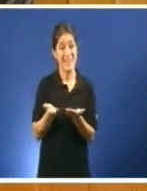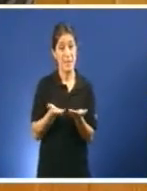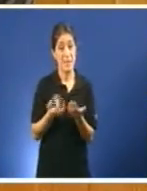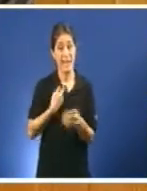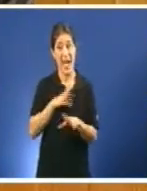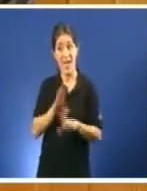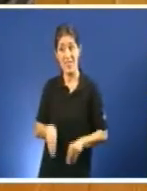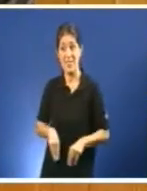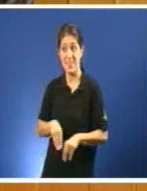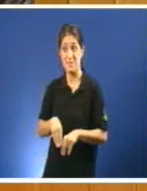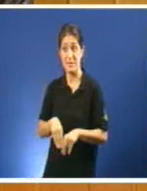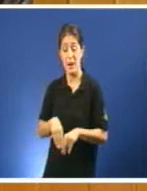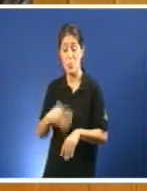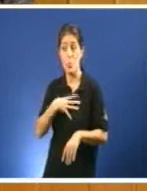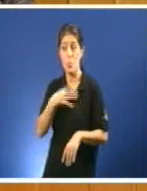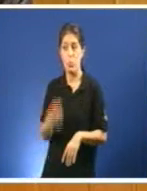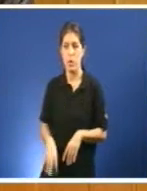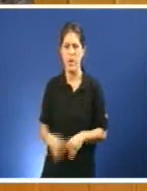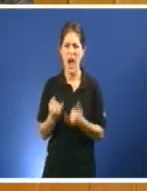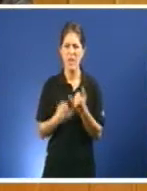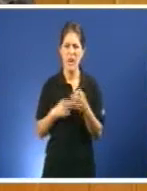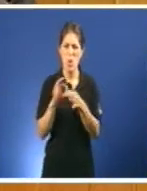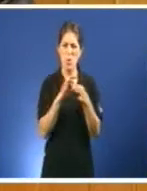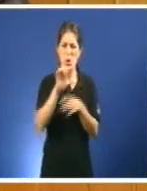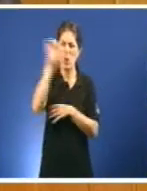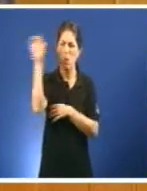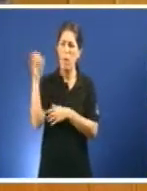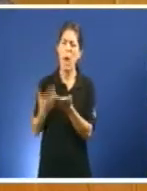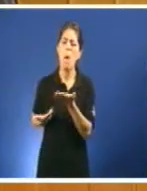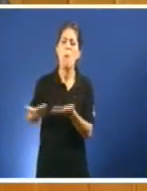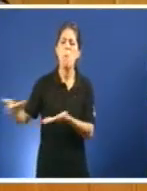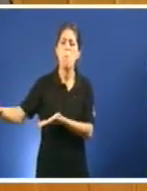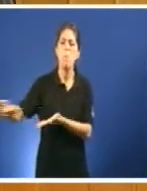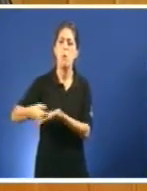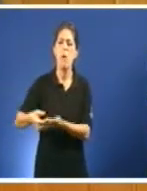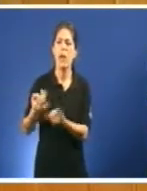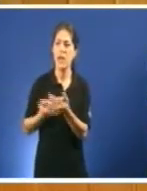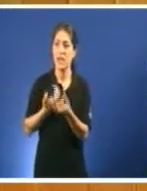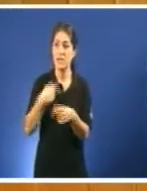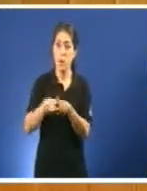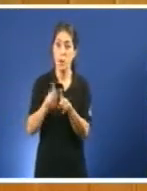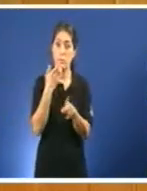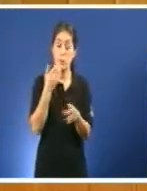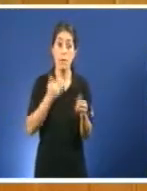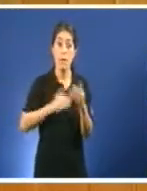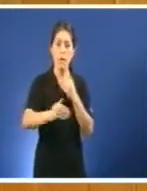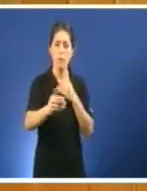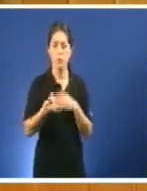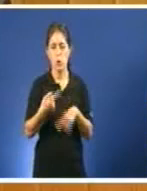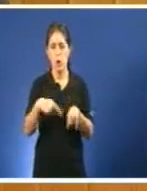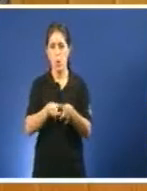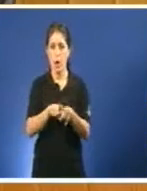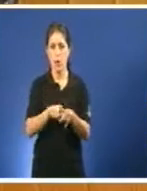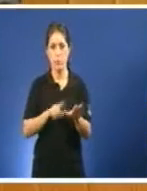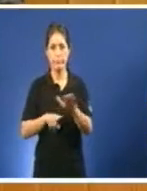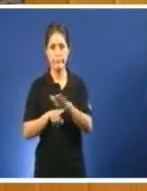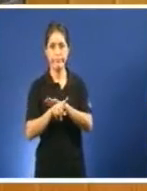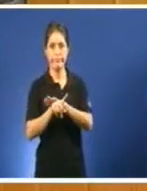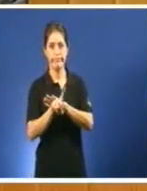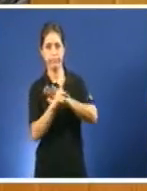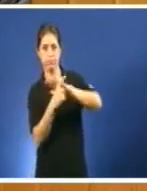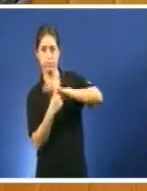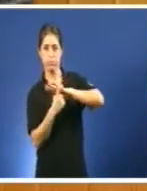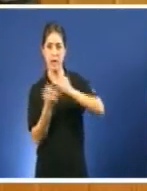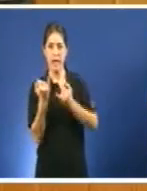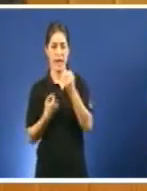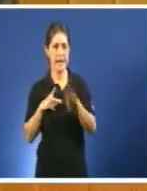a Unión Europea só se lle ocurre propoñer, ante o freazo das expectativas de recuperación, máis